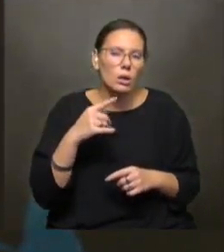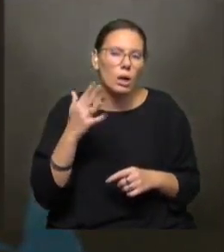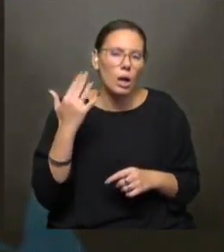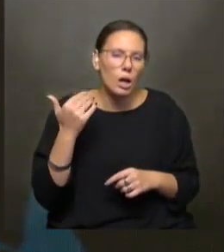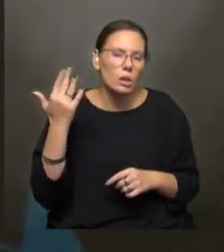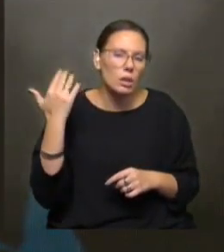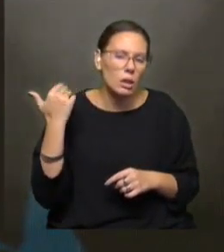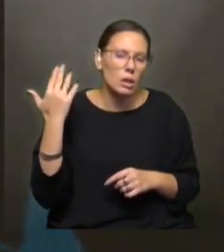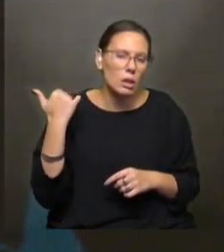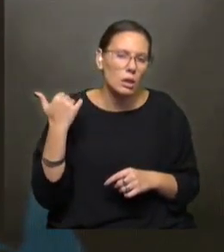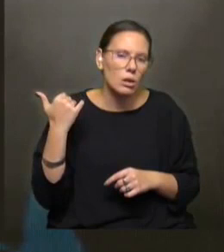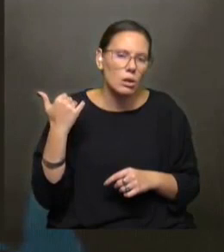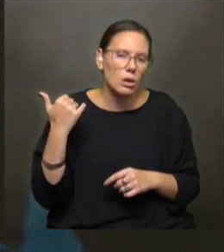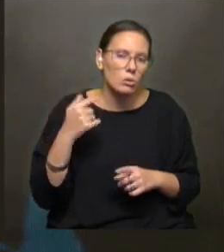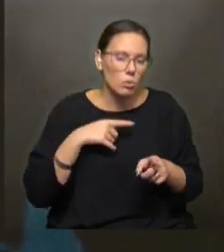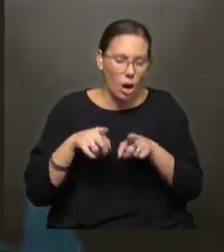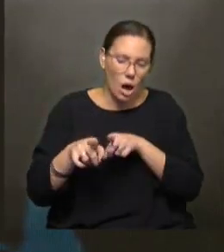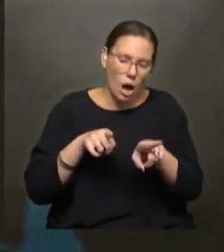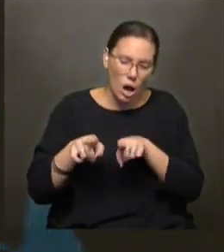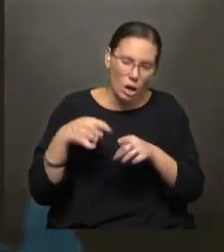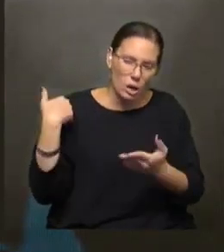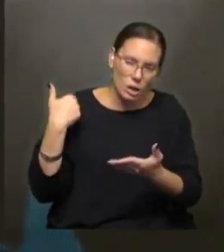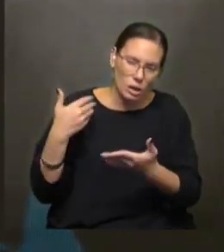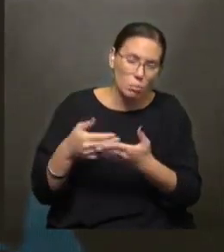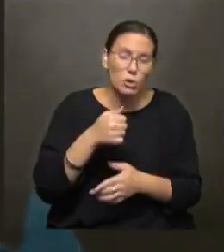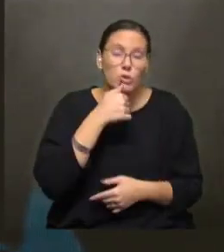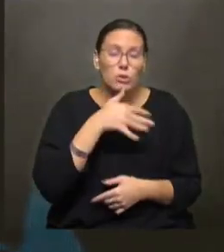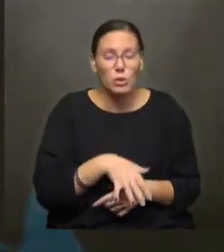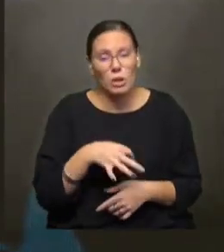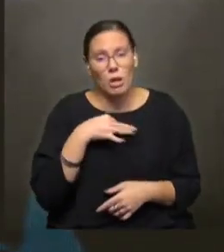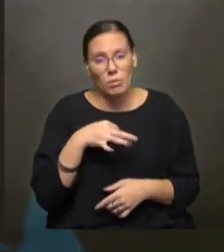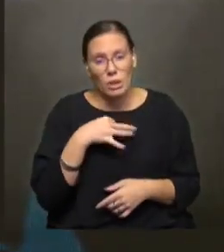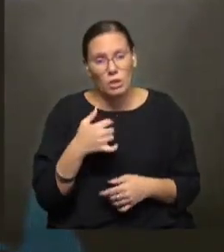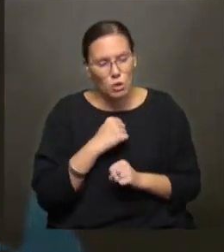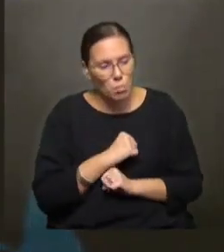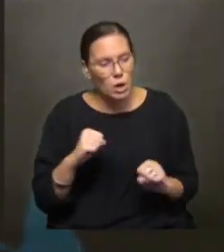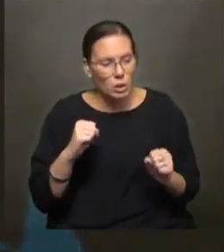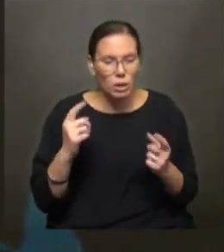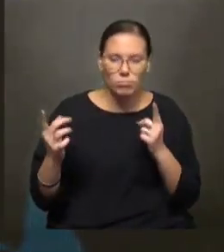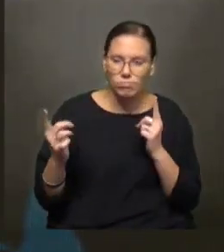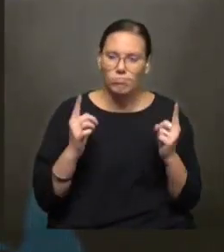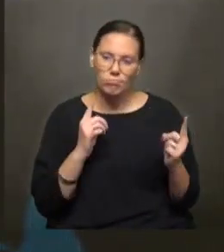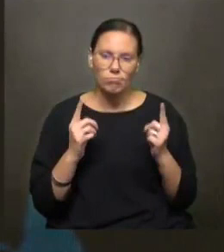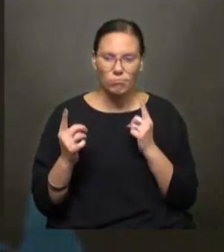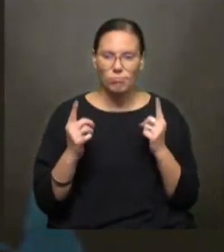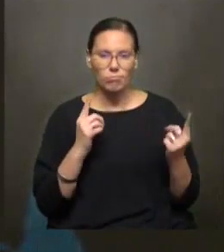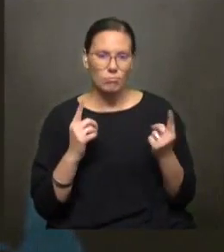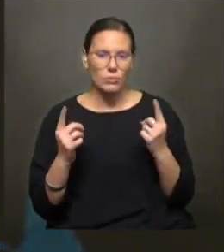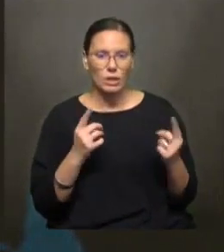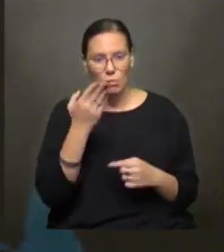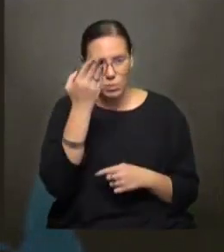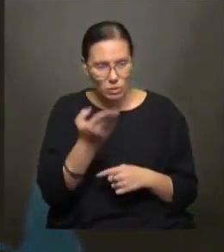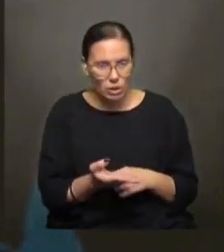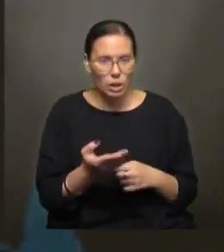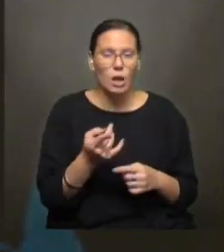tuvo que ver con su con su carrera pero también con su historia de vida y eso era lo que me permitía jugar un poco con el con el contrapunto del personaje